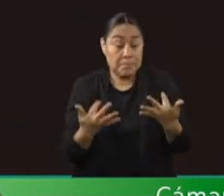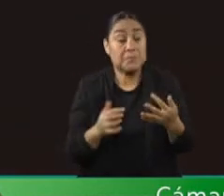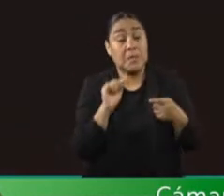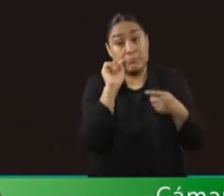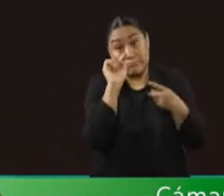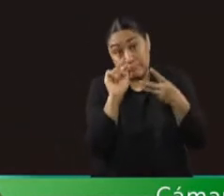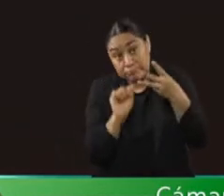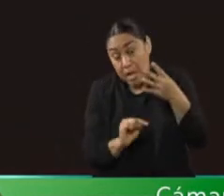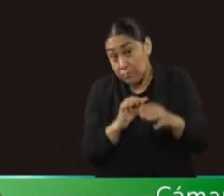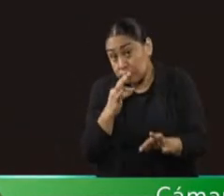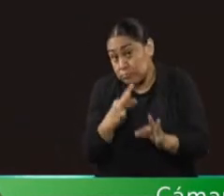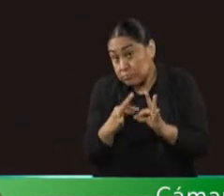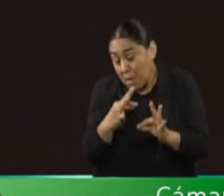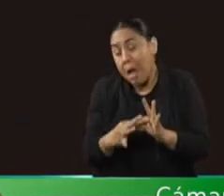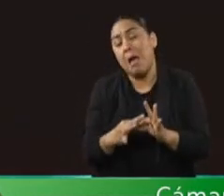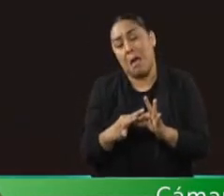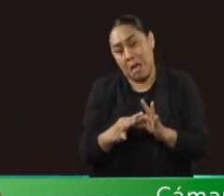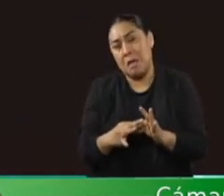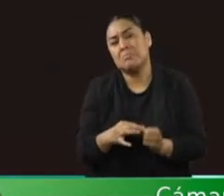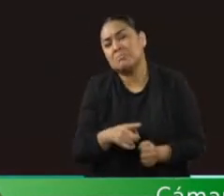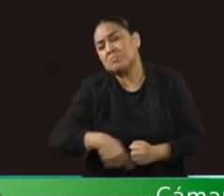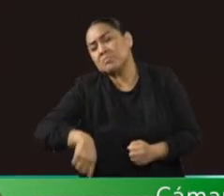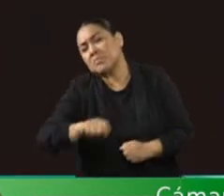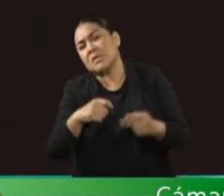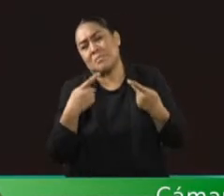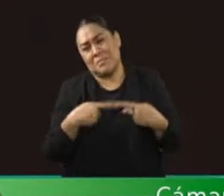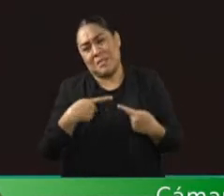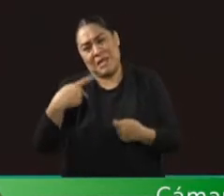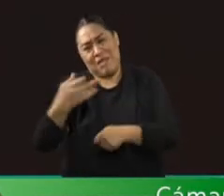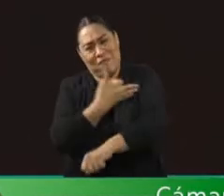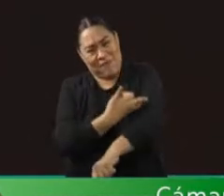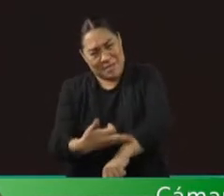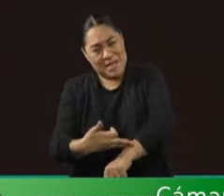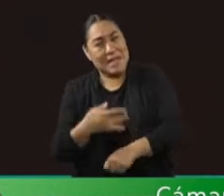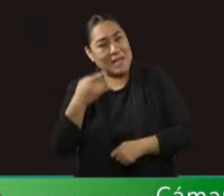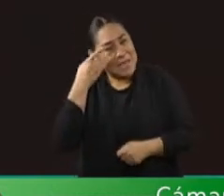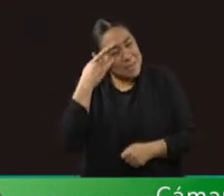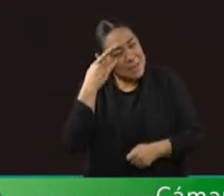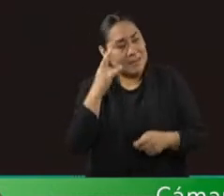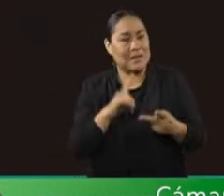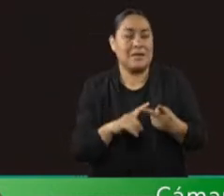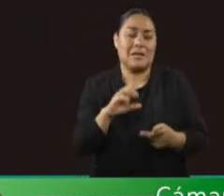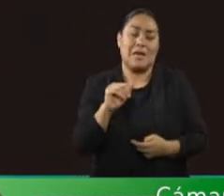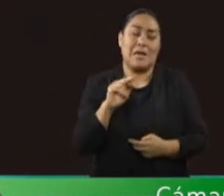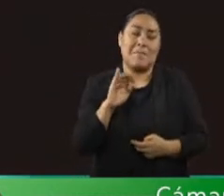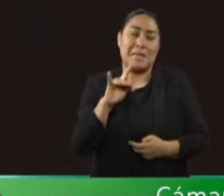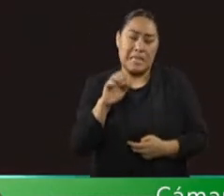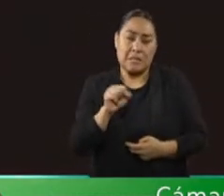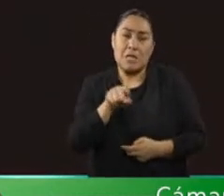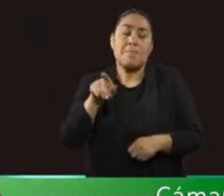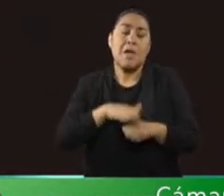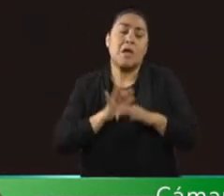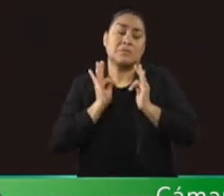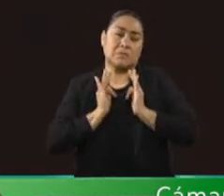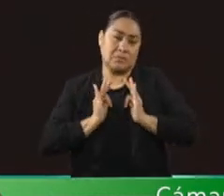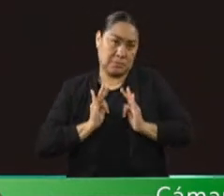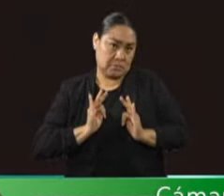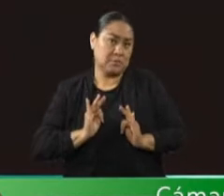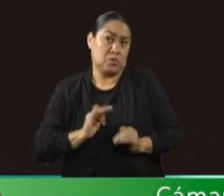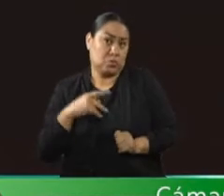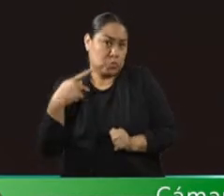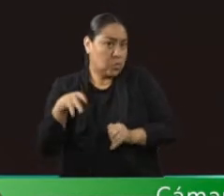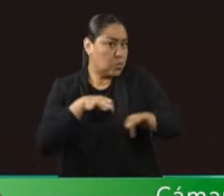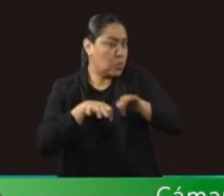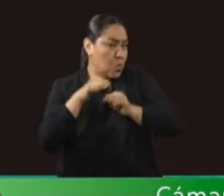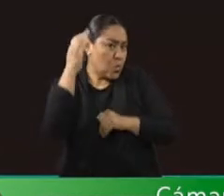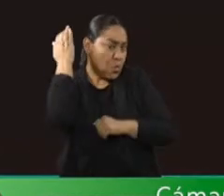compromisos decenas de miles de familias campechanas y Carmelitas podrán tener el alivio que merecen por el fruto de su